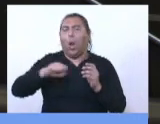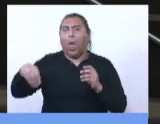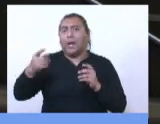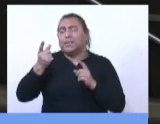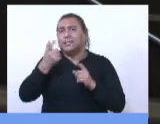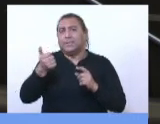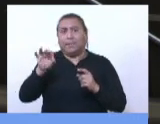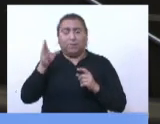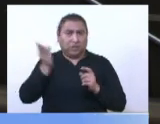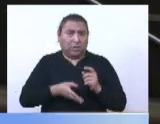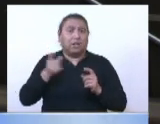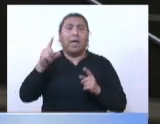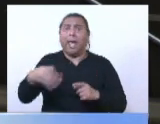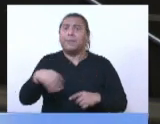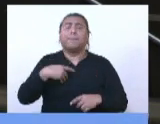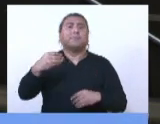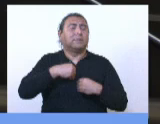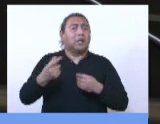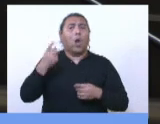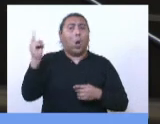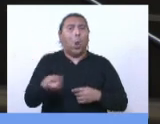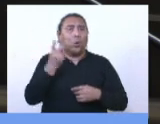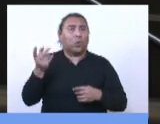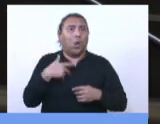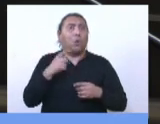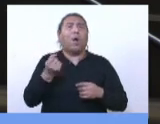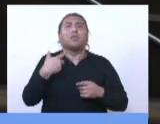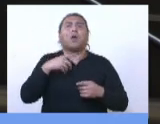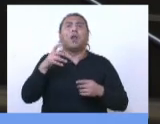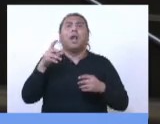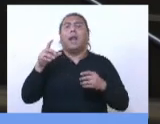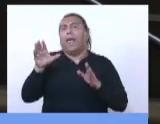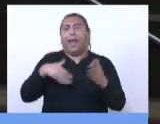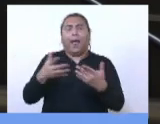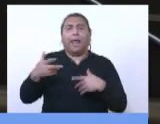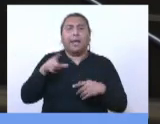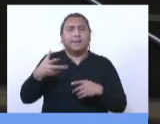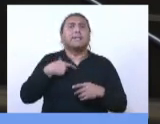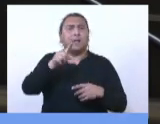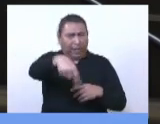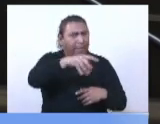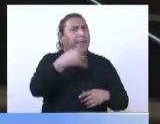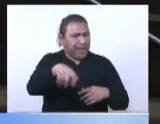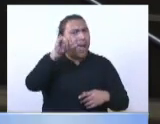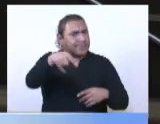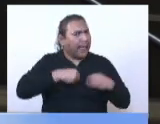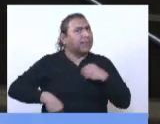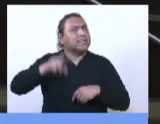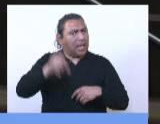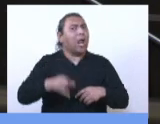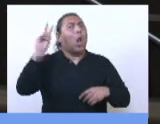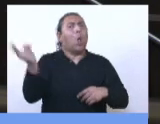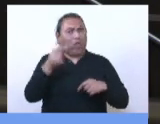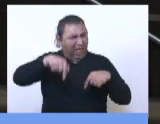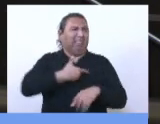luto cuando cuando hicieron bolsa la caja de previsión ahí tenía que haberse puesto de luto no ahora ahora de